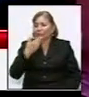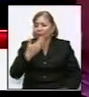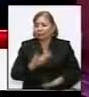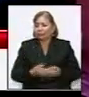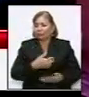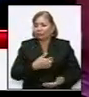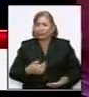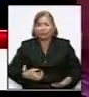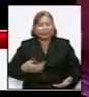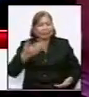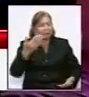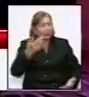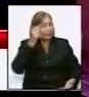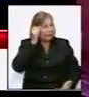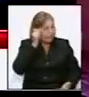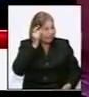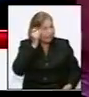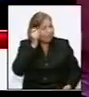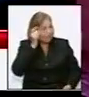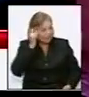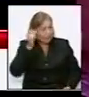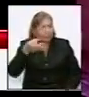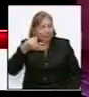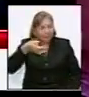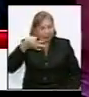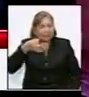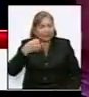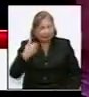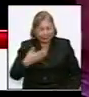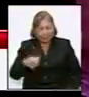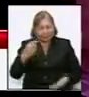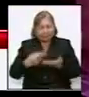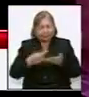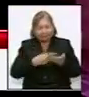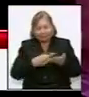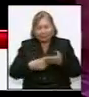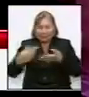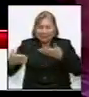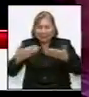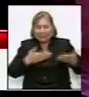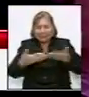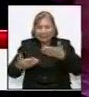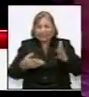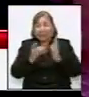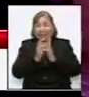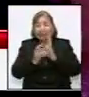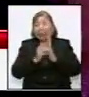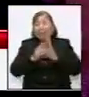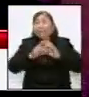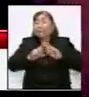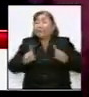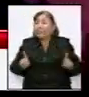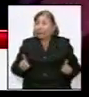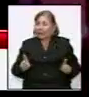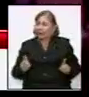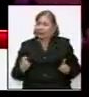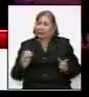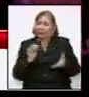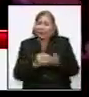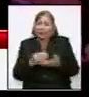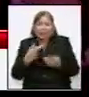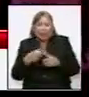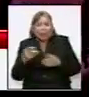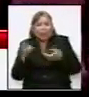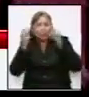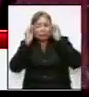presidente preside defendiendo que si bien es cierto ya hemos debatido este dictamen sin embargo han habido varios